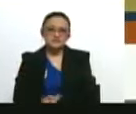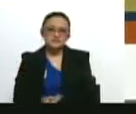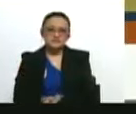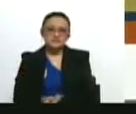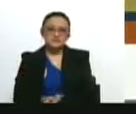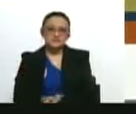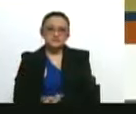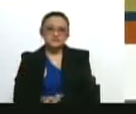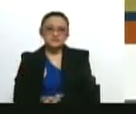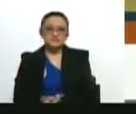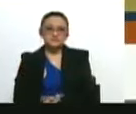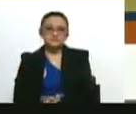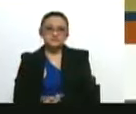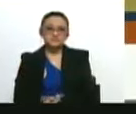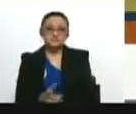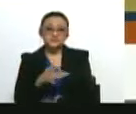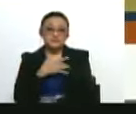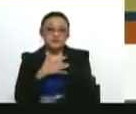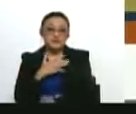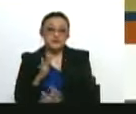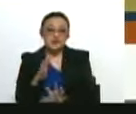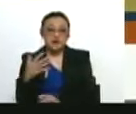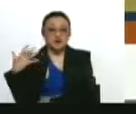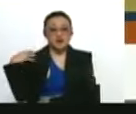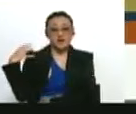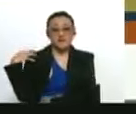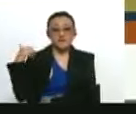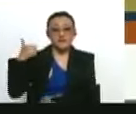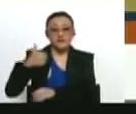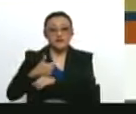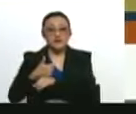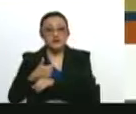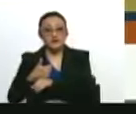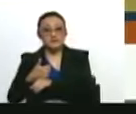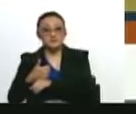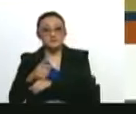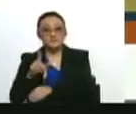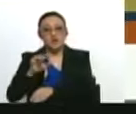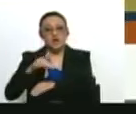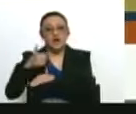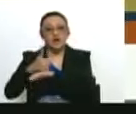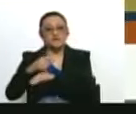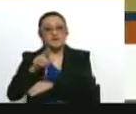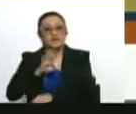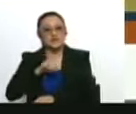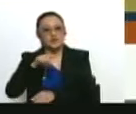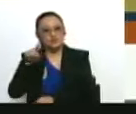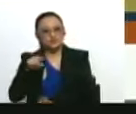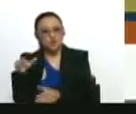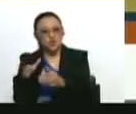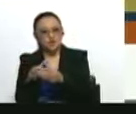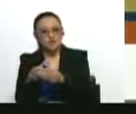anárquicos, que se sentían como que eran los jefes y se autodenominaban jefes de una zona.